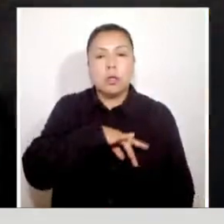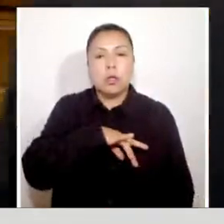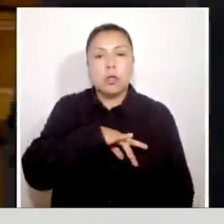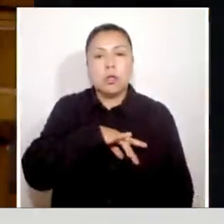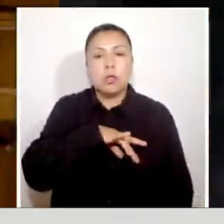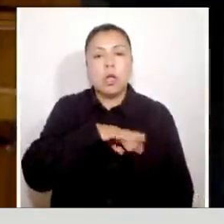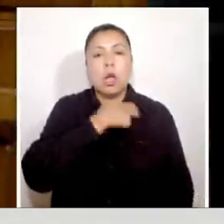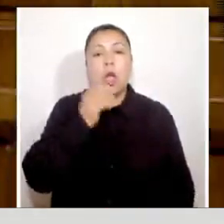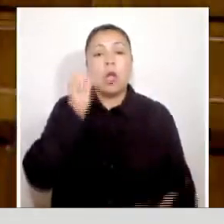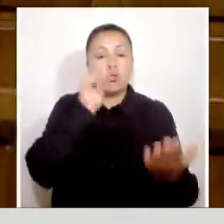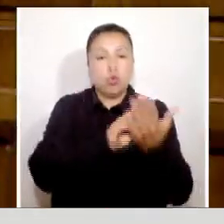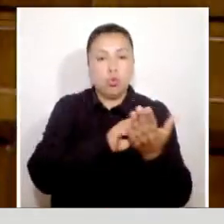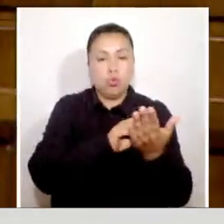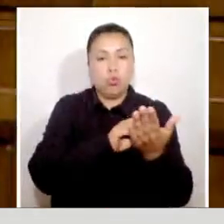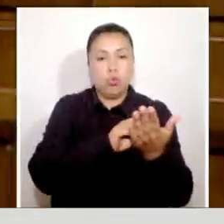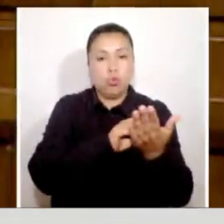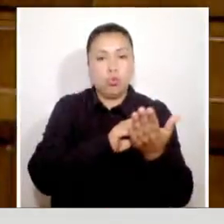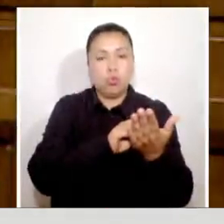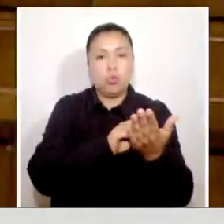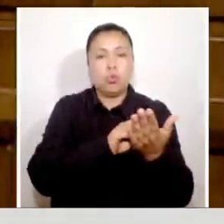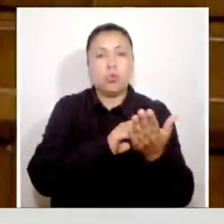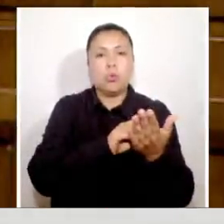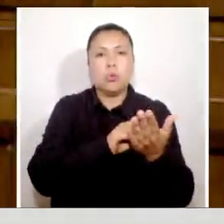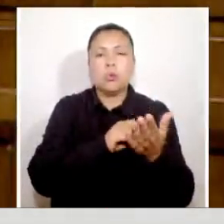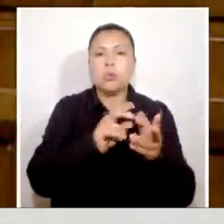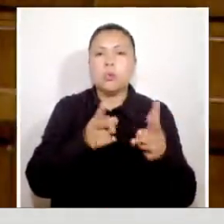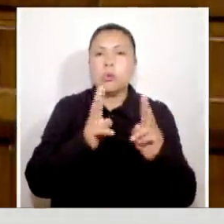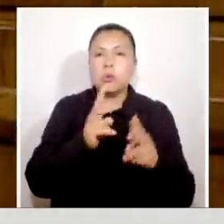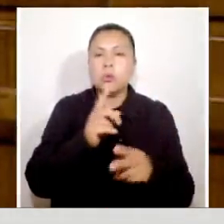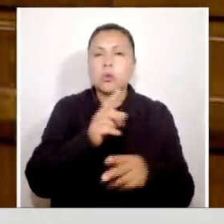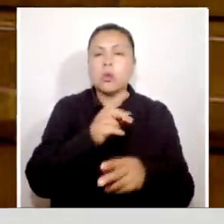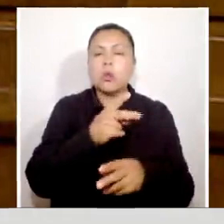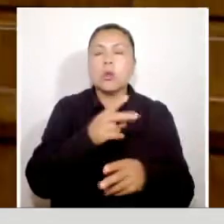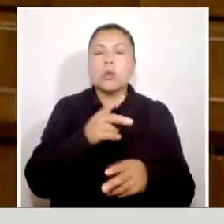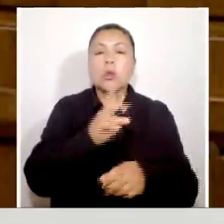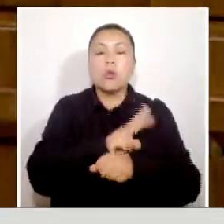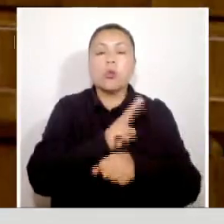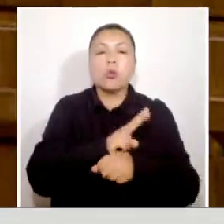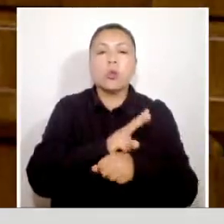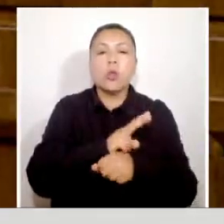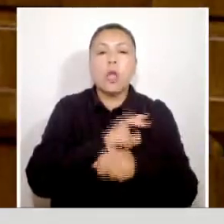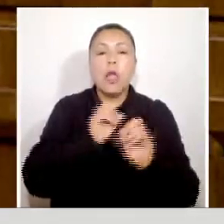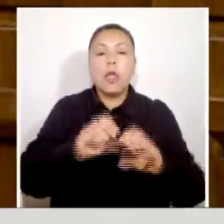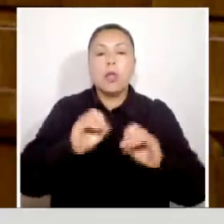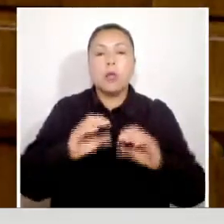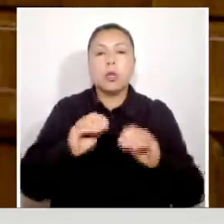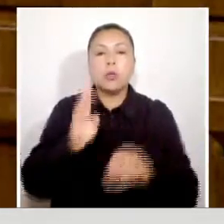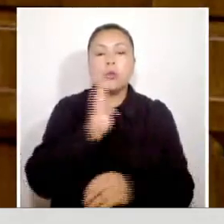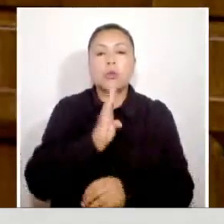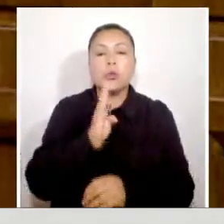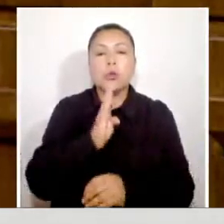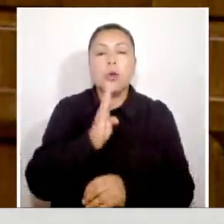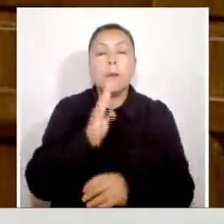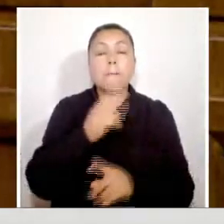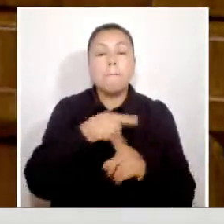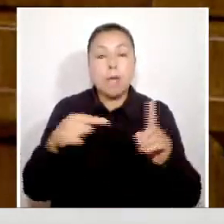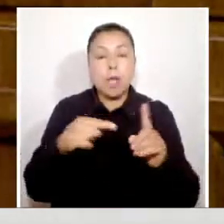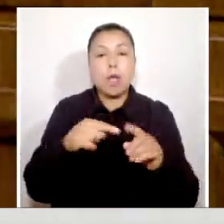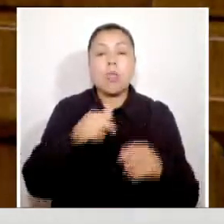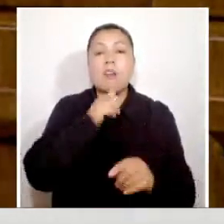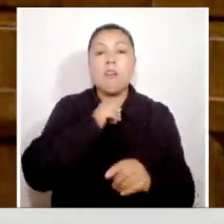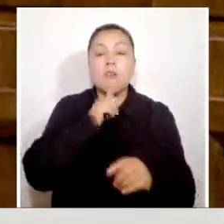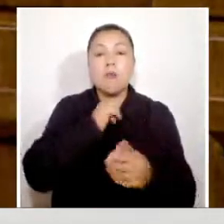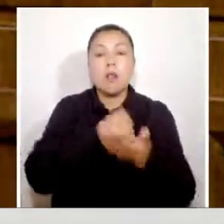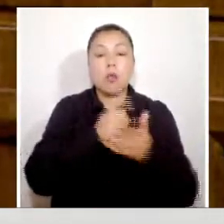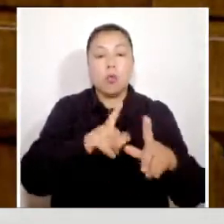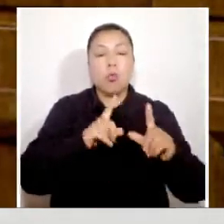que un 58 por de los docentes carece de t en la enseñanza media carece de título pedagógico cifra que según